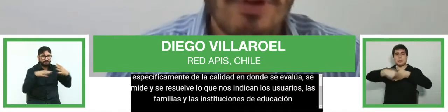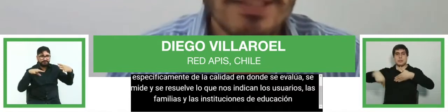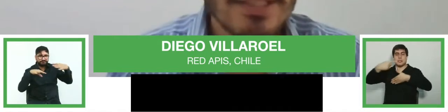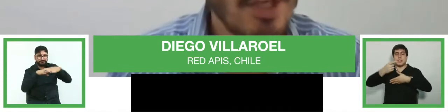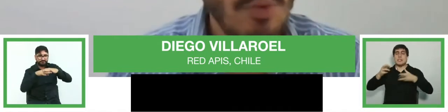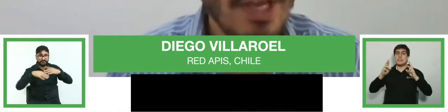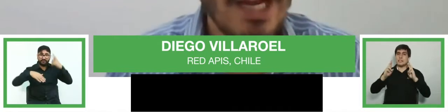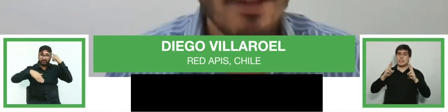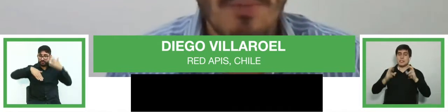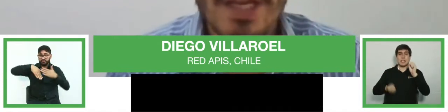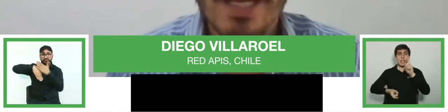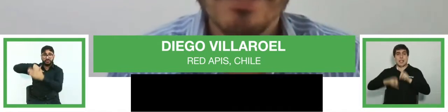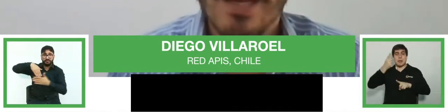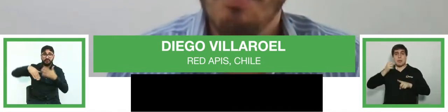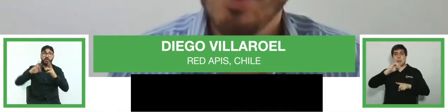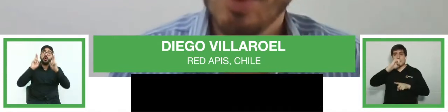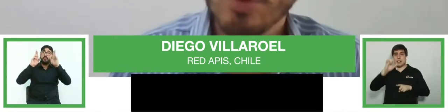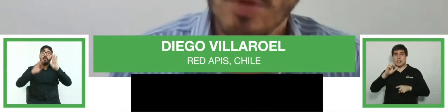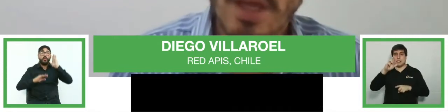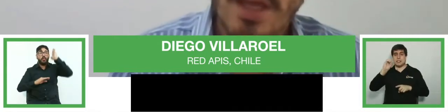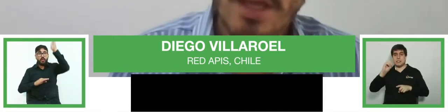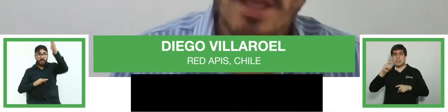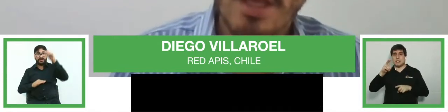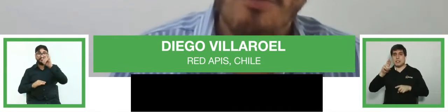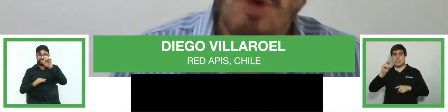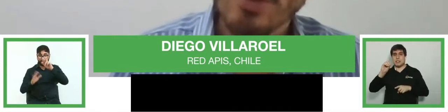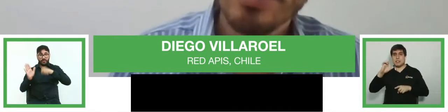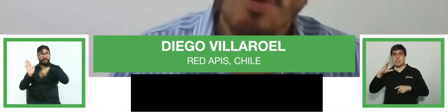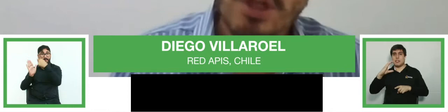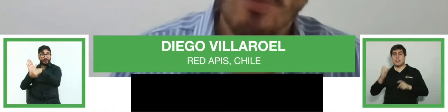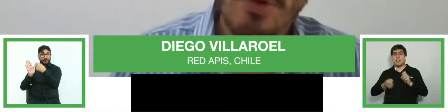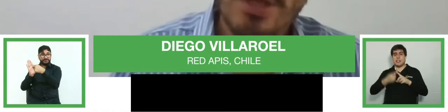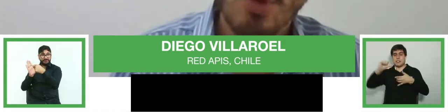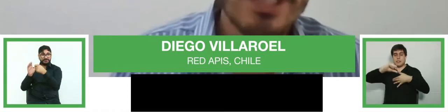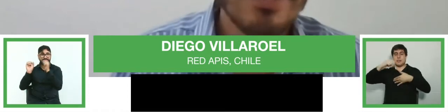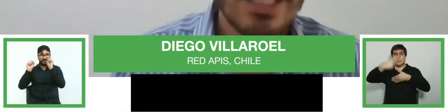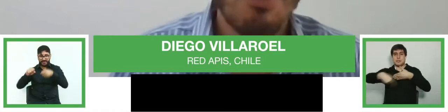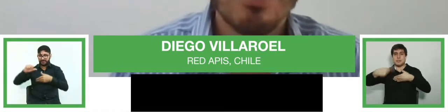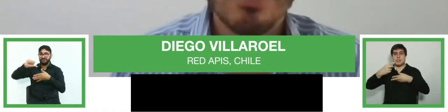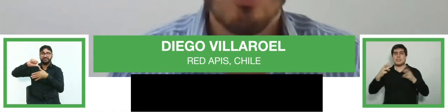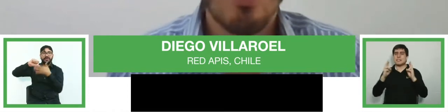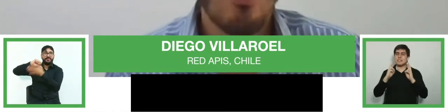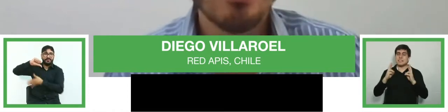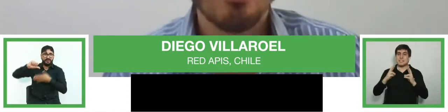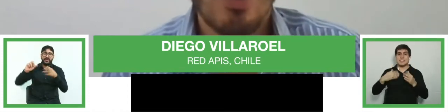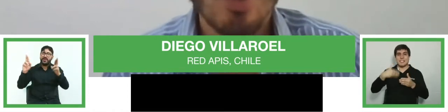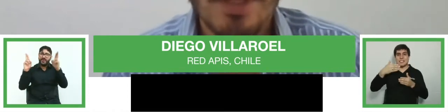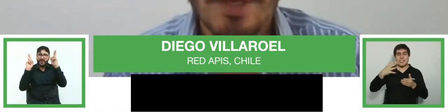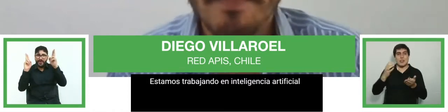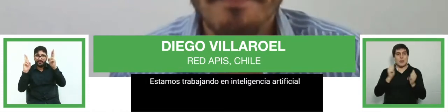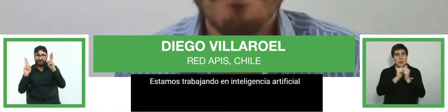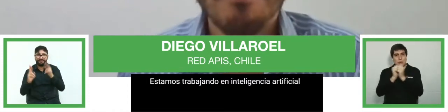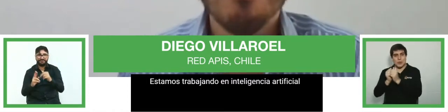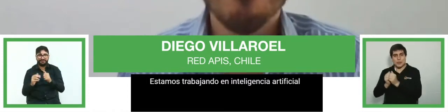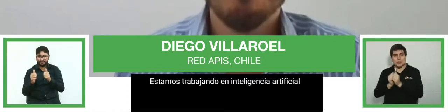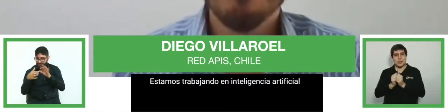de la primera conferencia Zero Project en Latinoamérica salgan muchos buenos y bonitos proyectos que sigan aportando en una educación